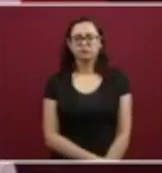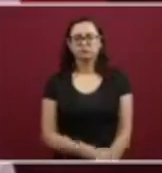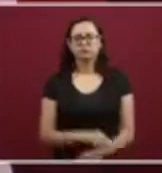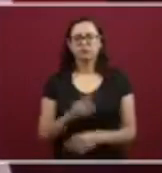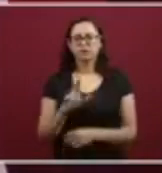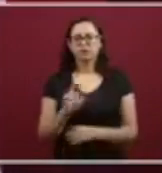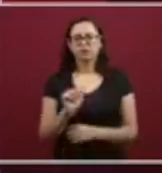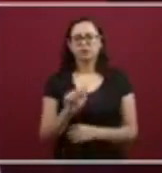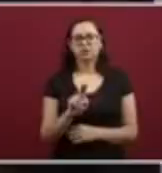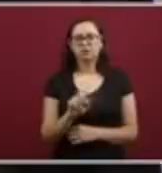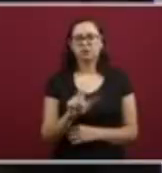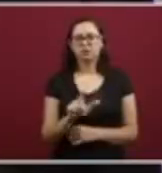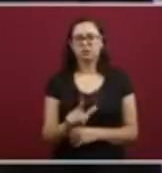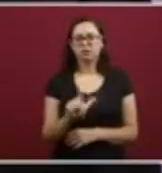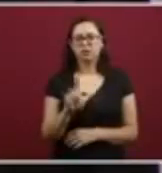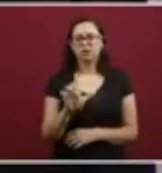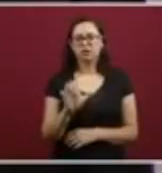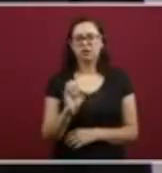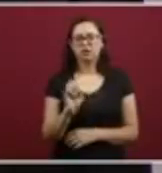Raúl León Pérez.